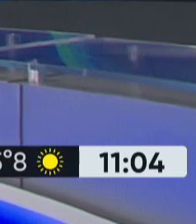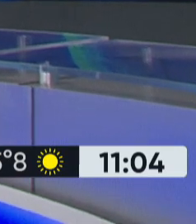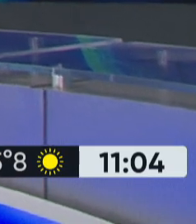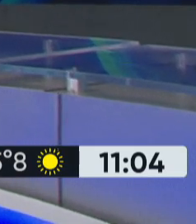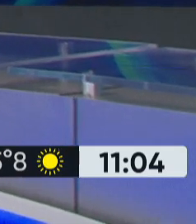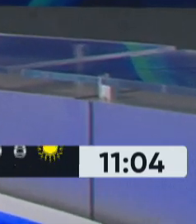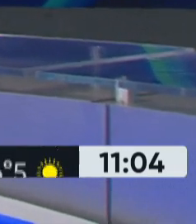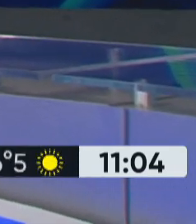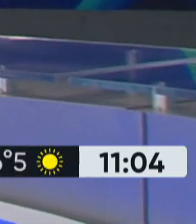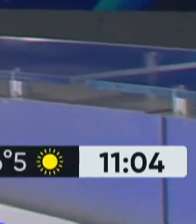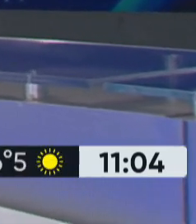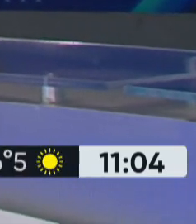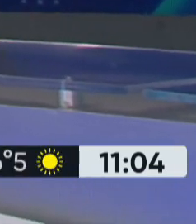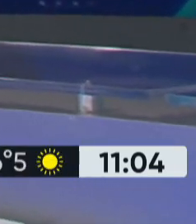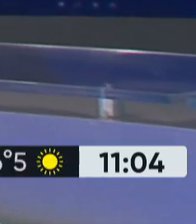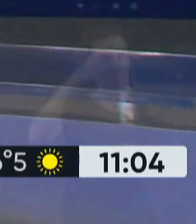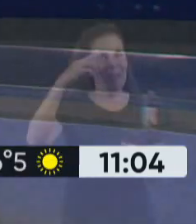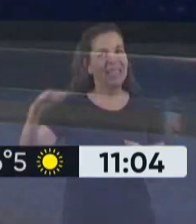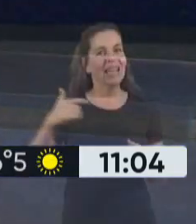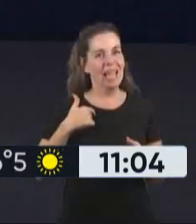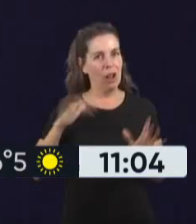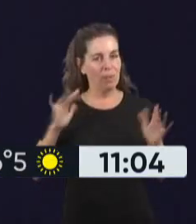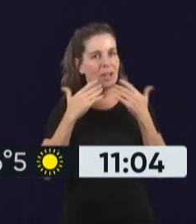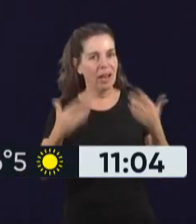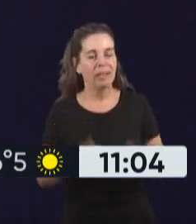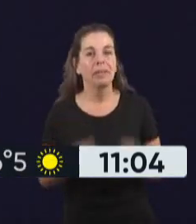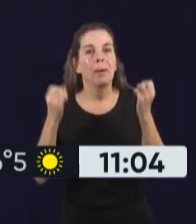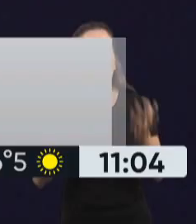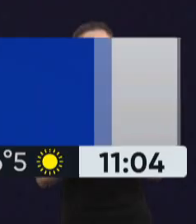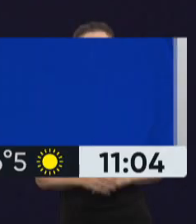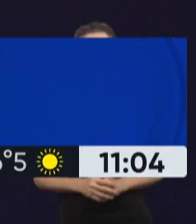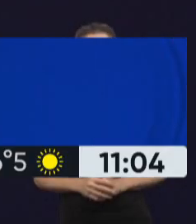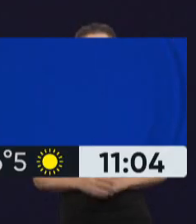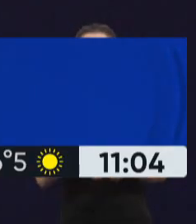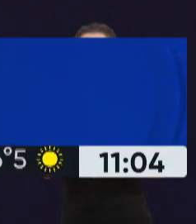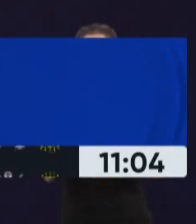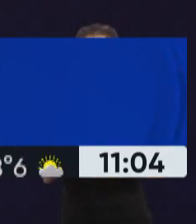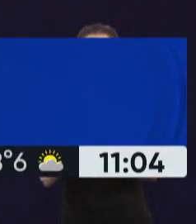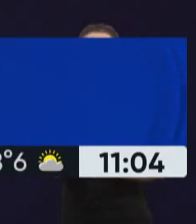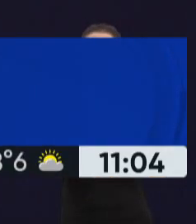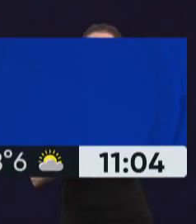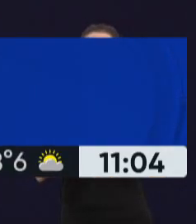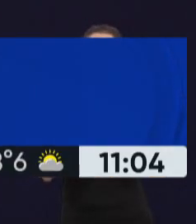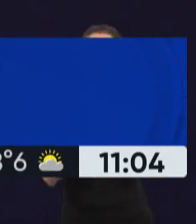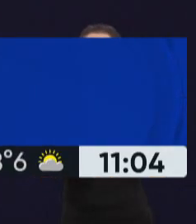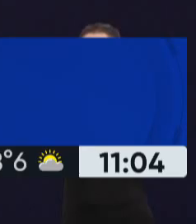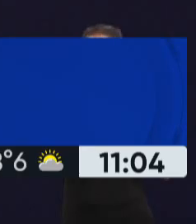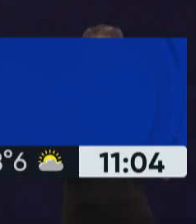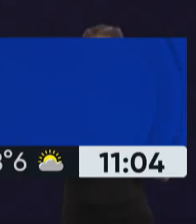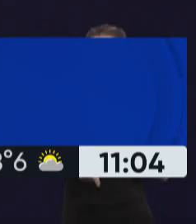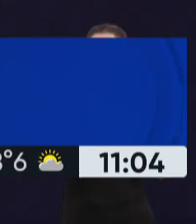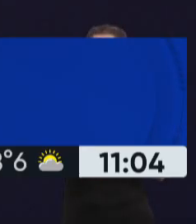en vivo a Casa de Gobierno, escuchamos al vocero presidencial. Bueno, en primer lugar, contarles que hoy se